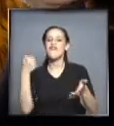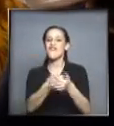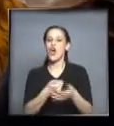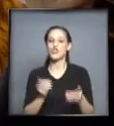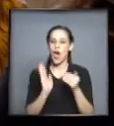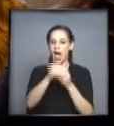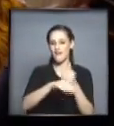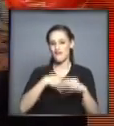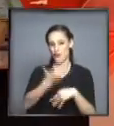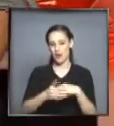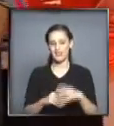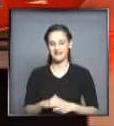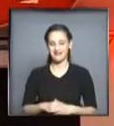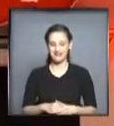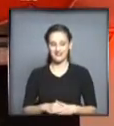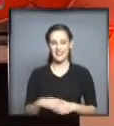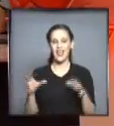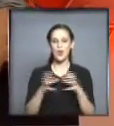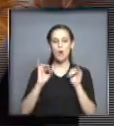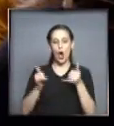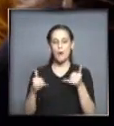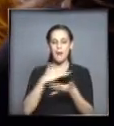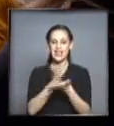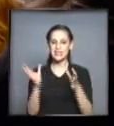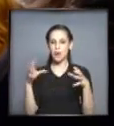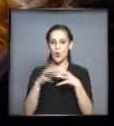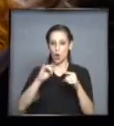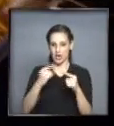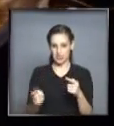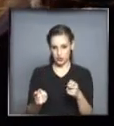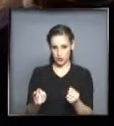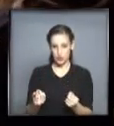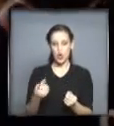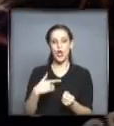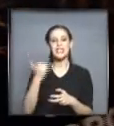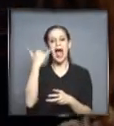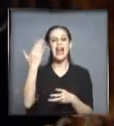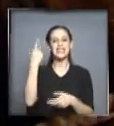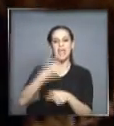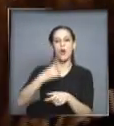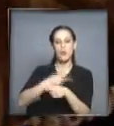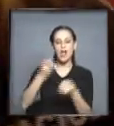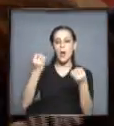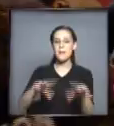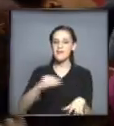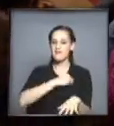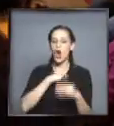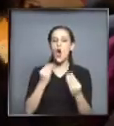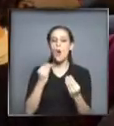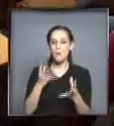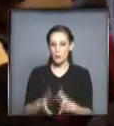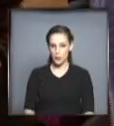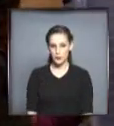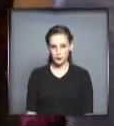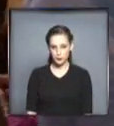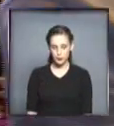se ponen muy contentos. Bueno, militancia joven. La mayoría de los chicos que están acá en tribuna siguen militando desde el secundario. Ahora, ¿al secundario cómo llegaron? O sea,